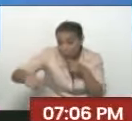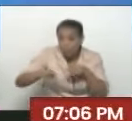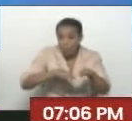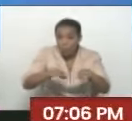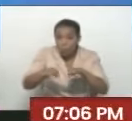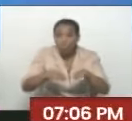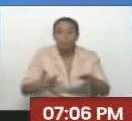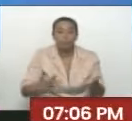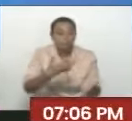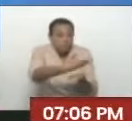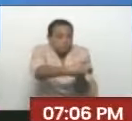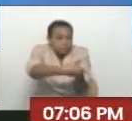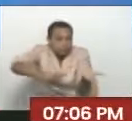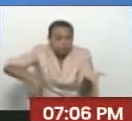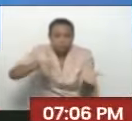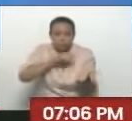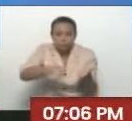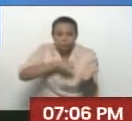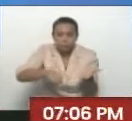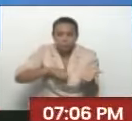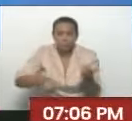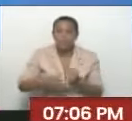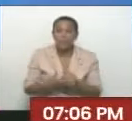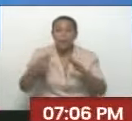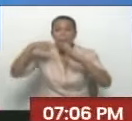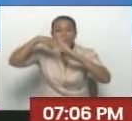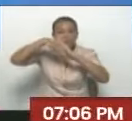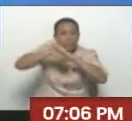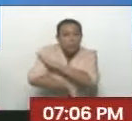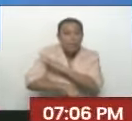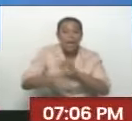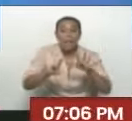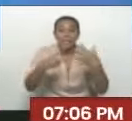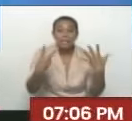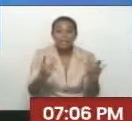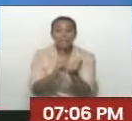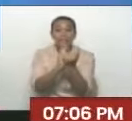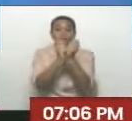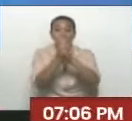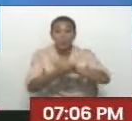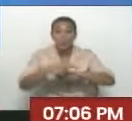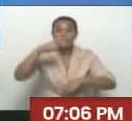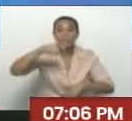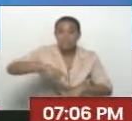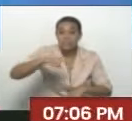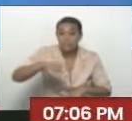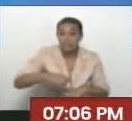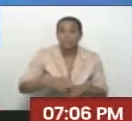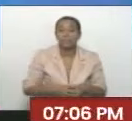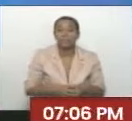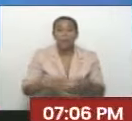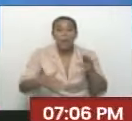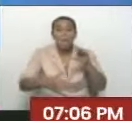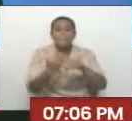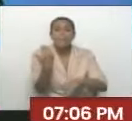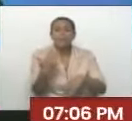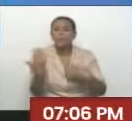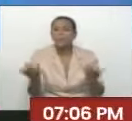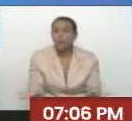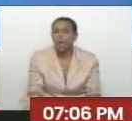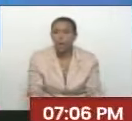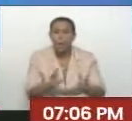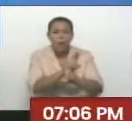ellos, bueno, vamos a ampliar, a profundizar el debate de las 7 transformaciones con el método